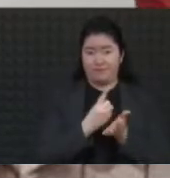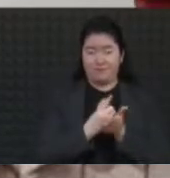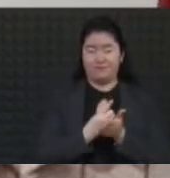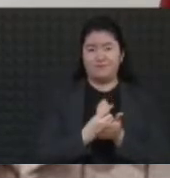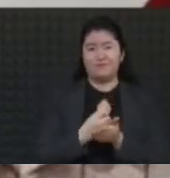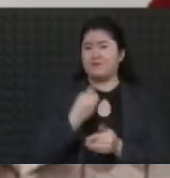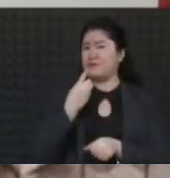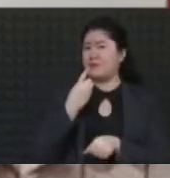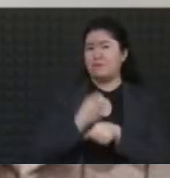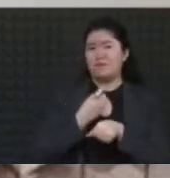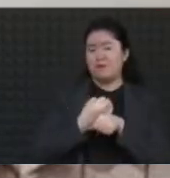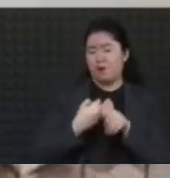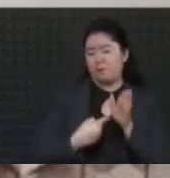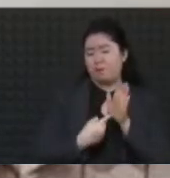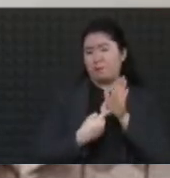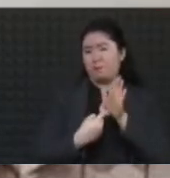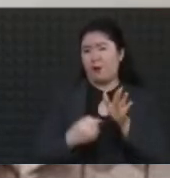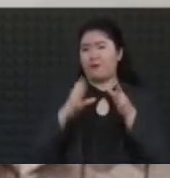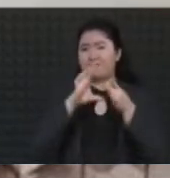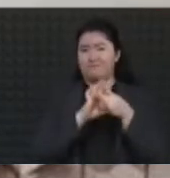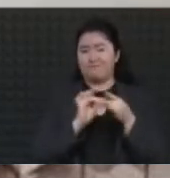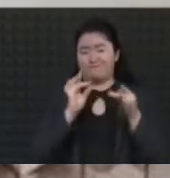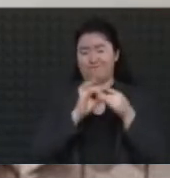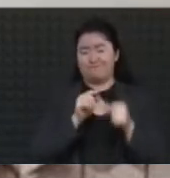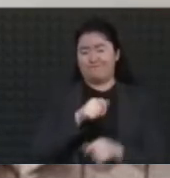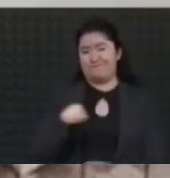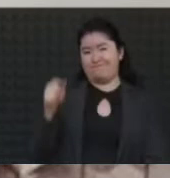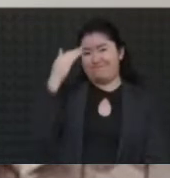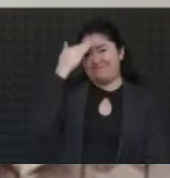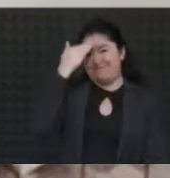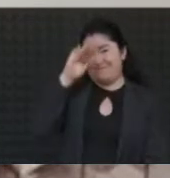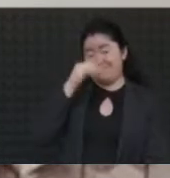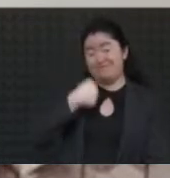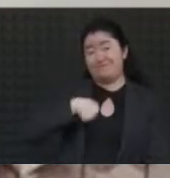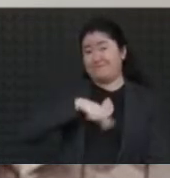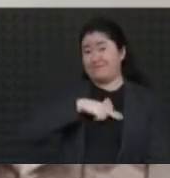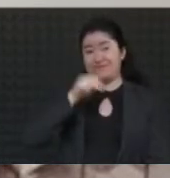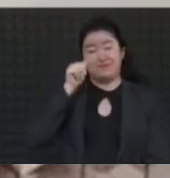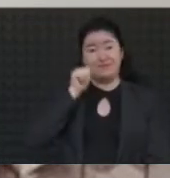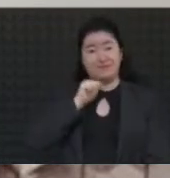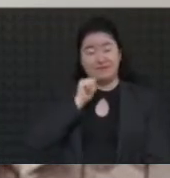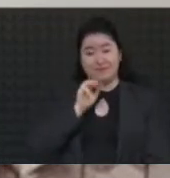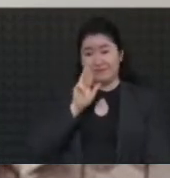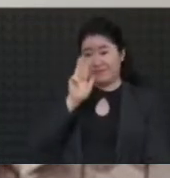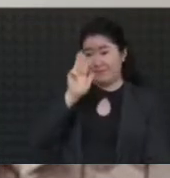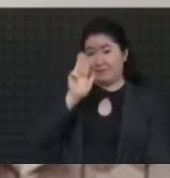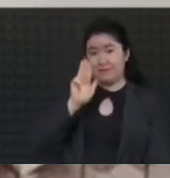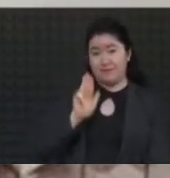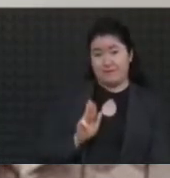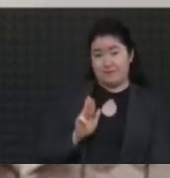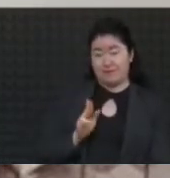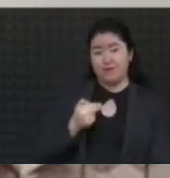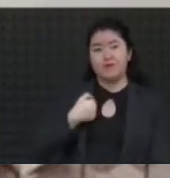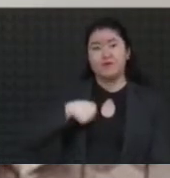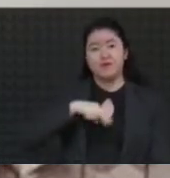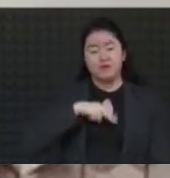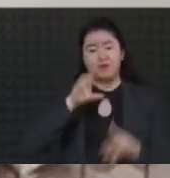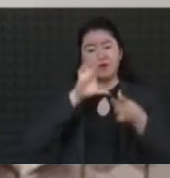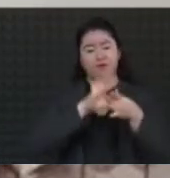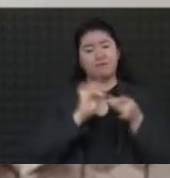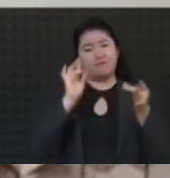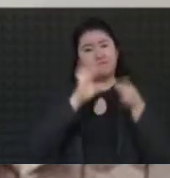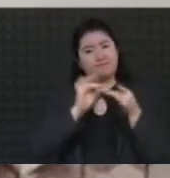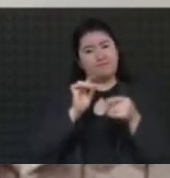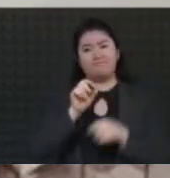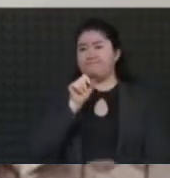primera presentación que hacemos y como ustedes saben y como nos comprometimos, cada miércoles se estará presentando.